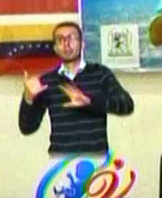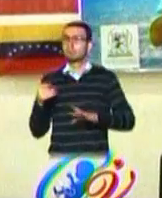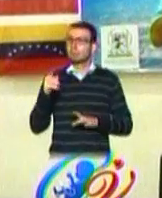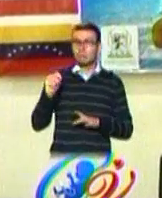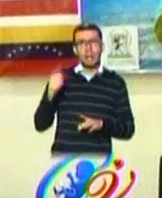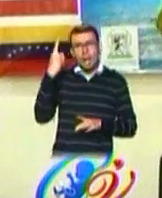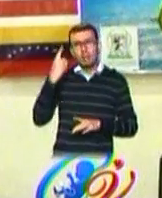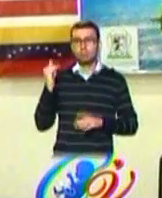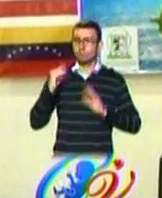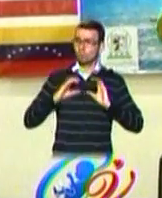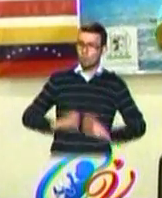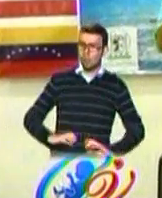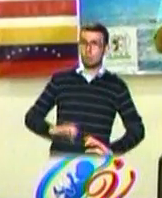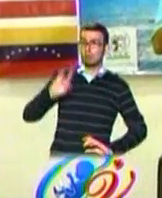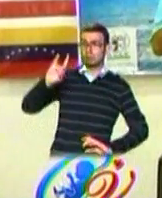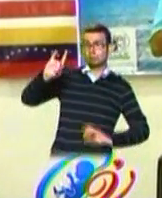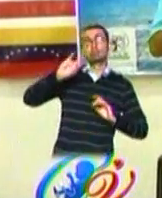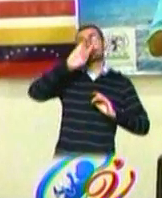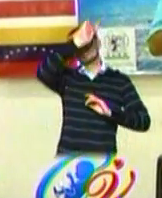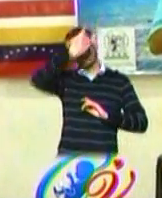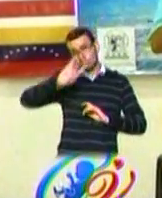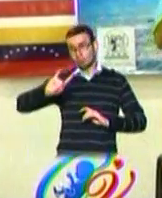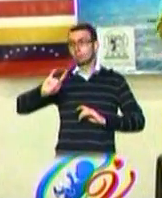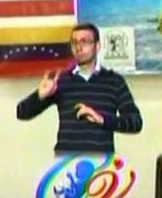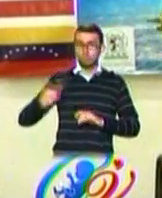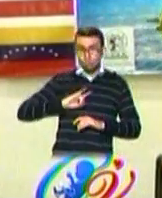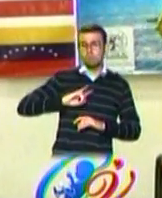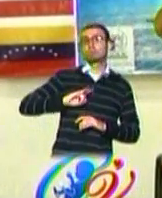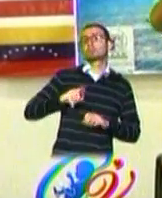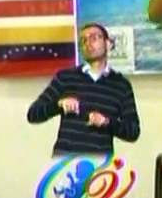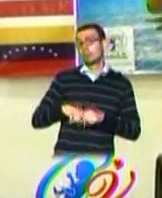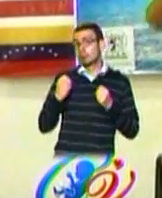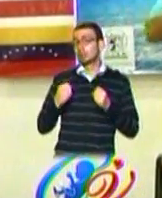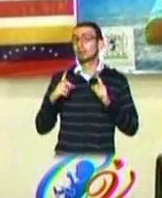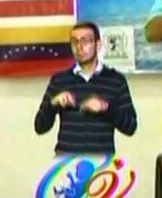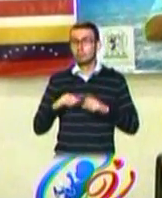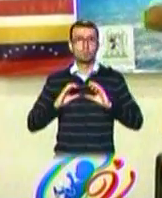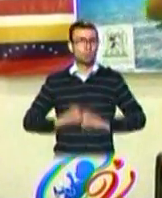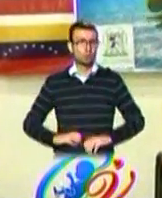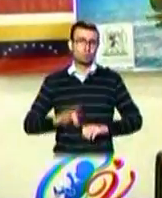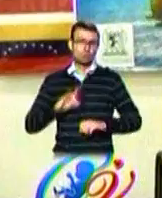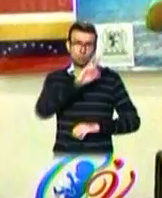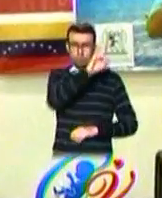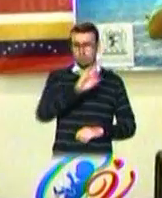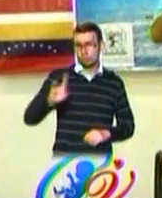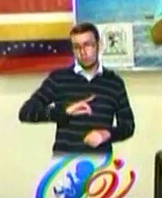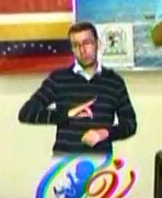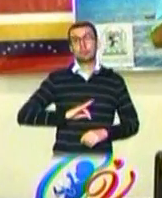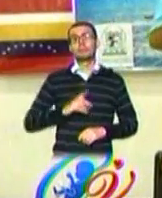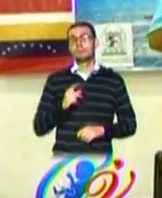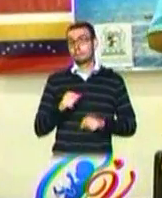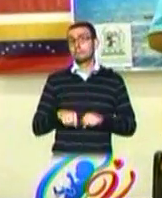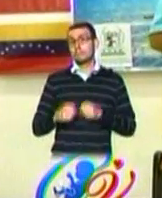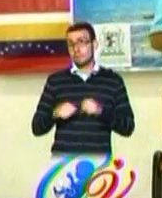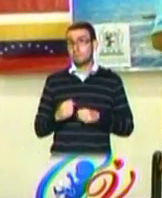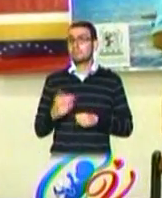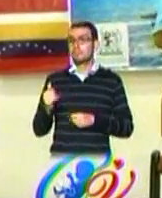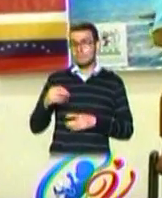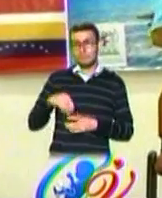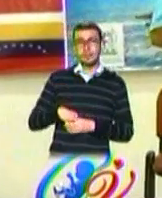cuerpo. Y van a ver otros casos clínicos ahora, porque esto hay que volverlo, es práctico, verlo en el paciente enfermo.